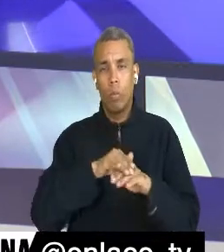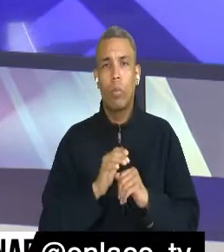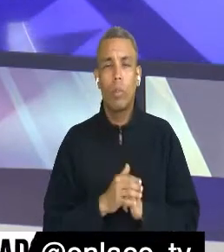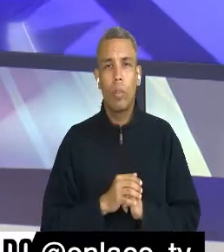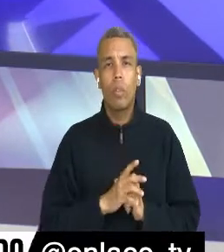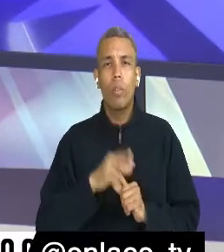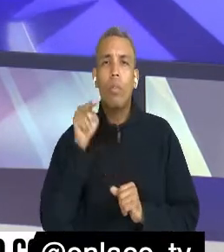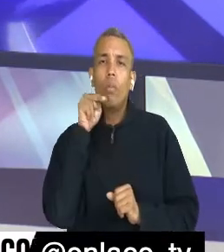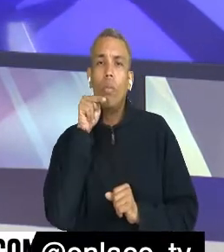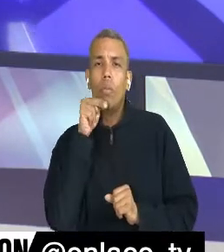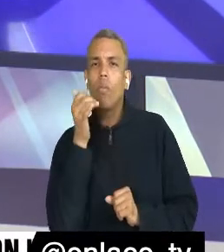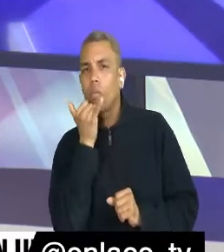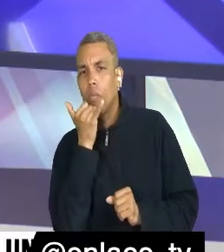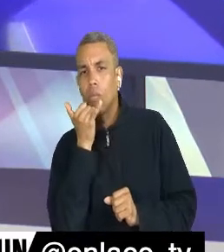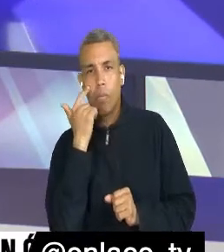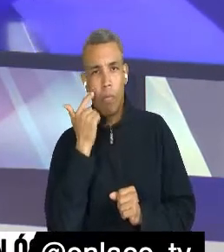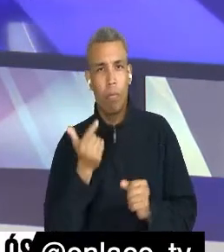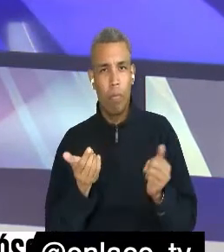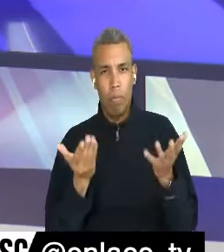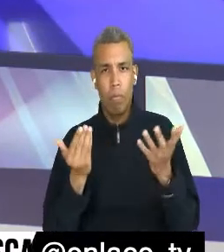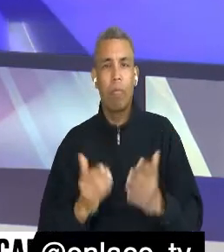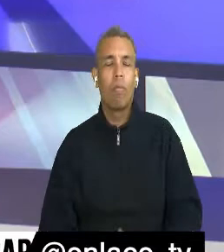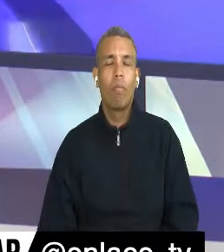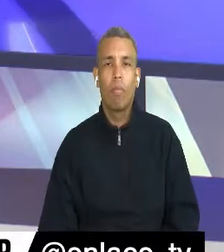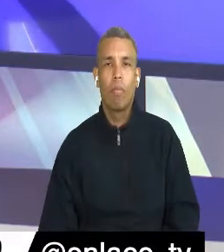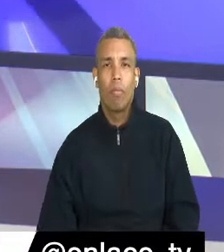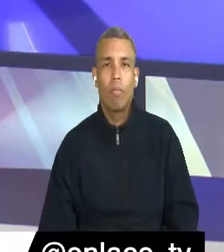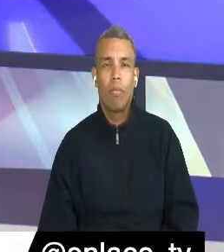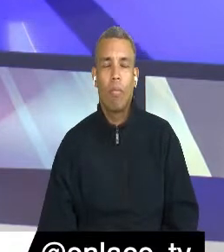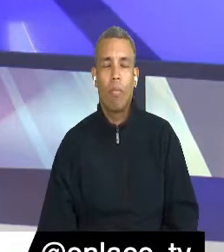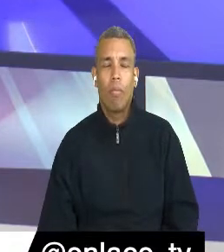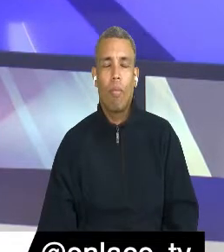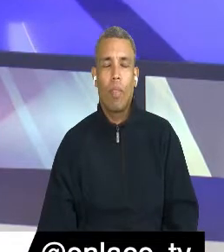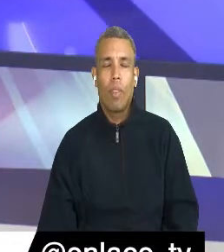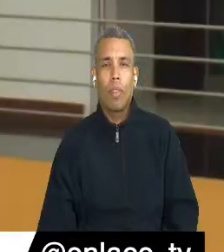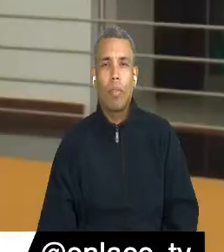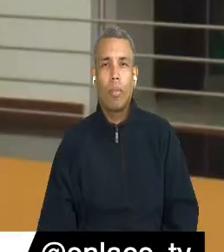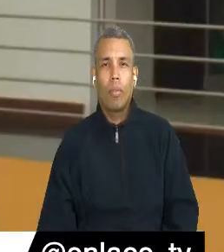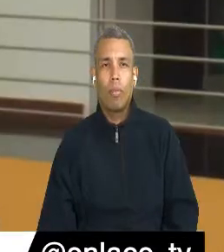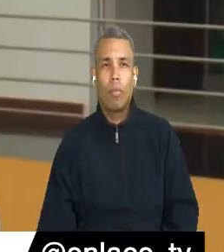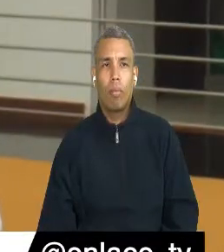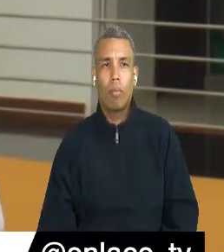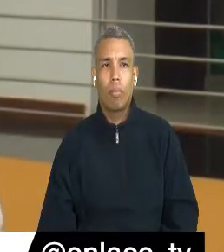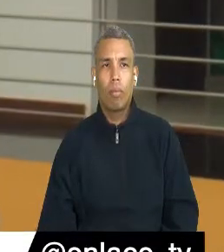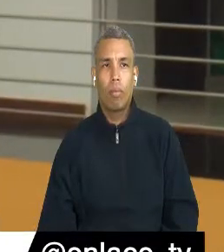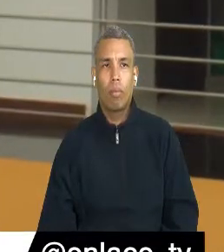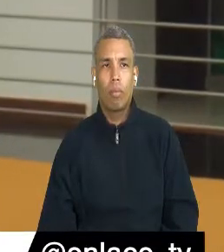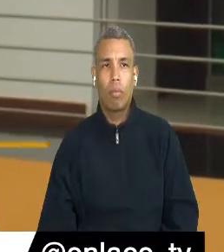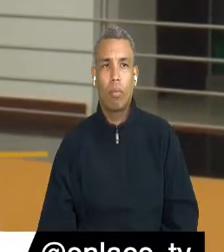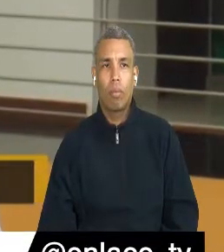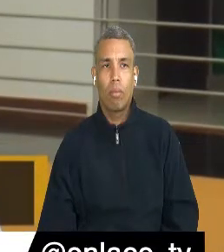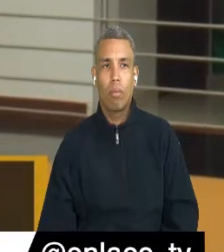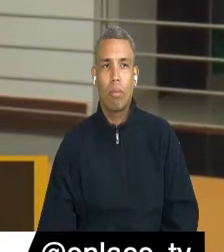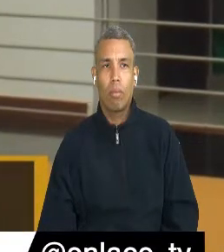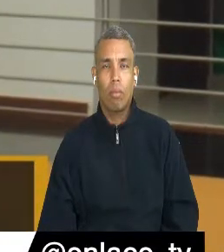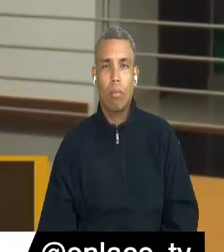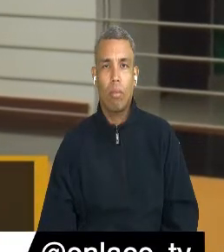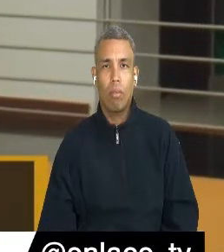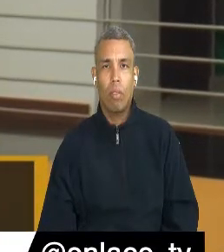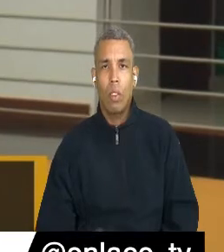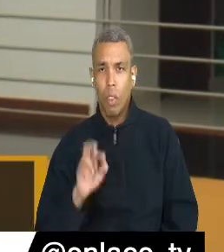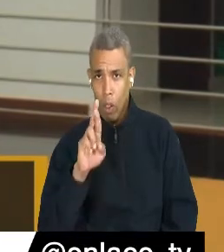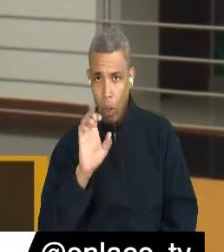Cosio para que nos entregue más detalles de cómo están hoy los niveles de este afluente. Neila, buenas tardes, adelante. Gracias, buenas tardes. Roberto Bernal, del